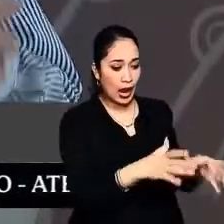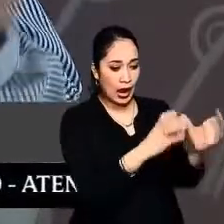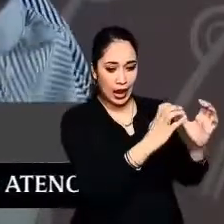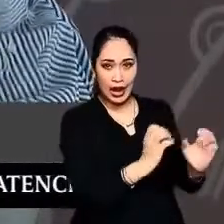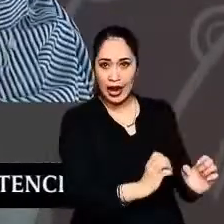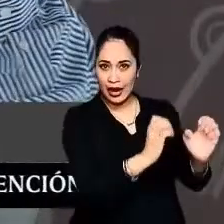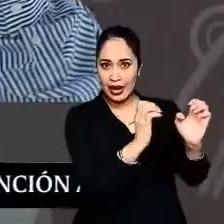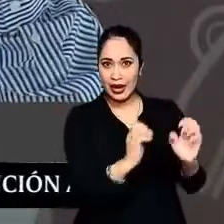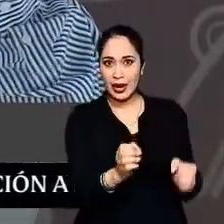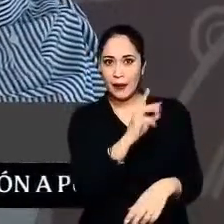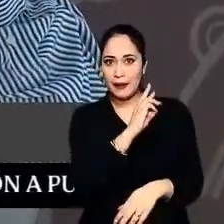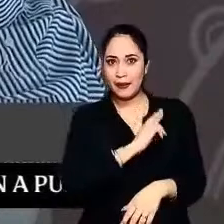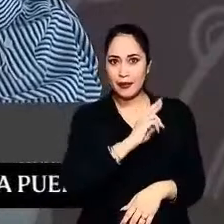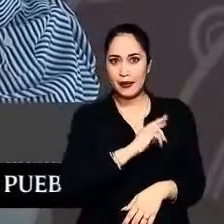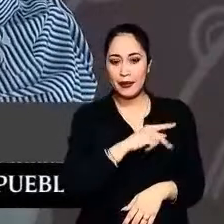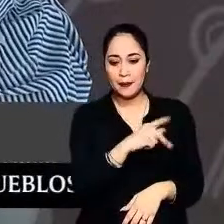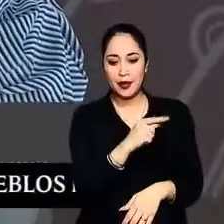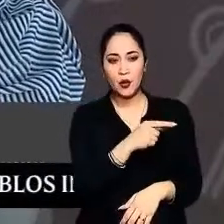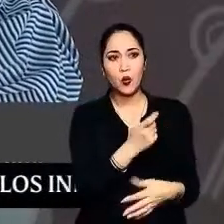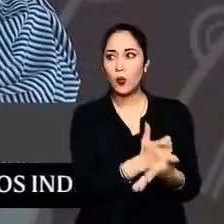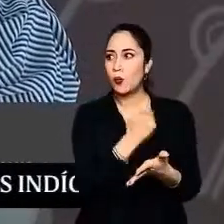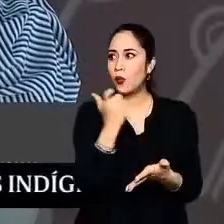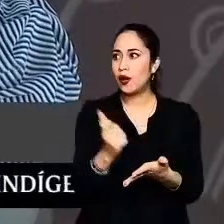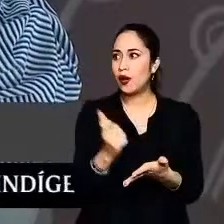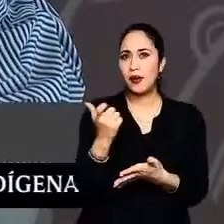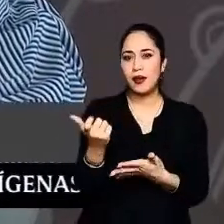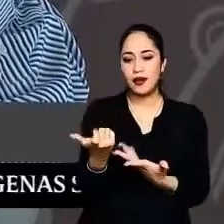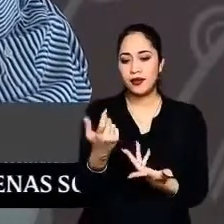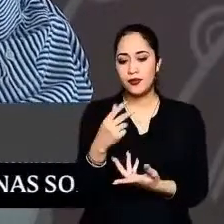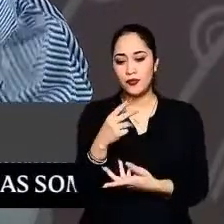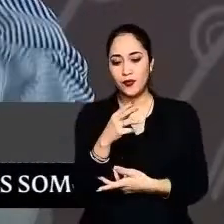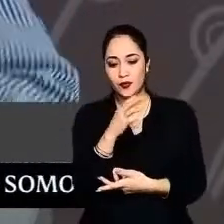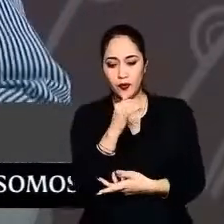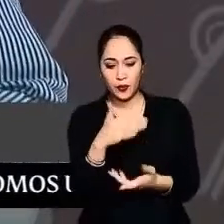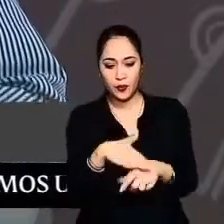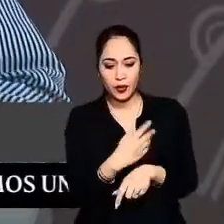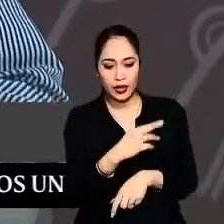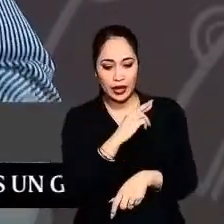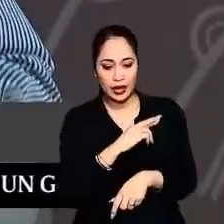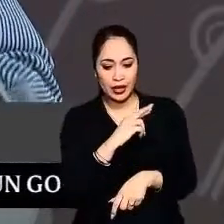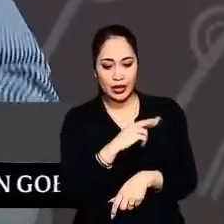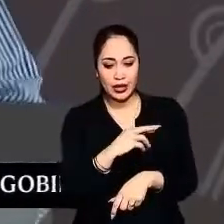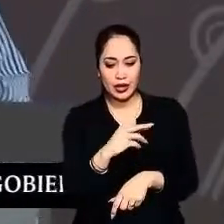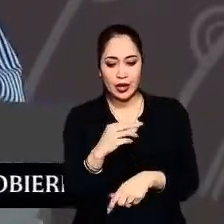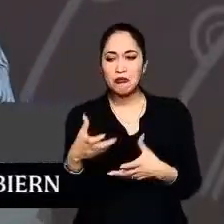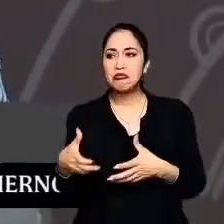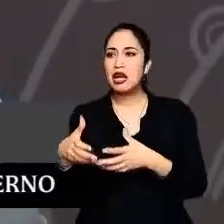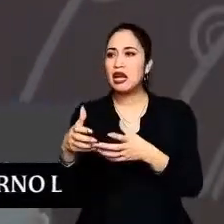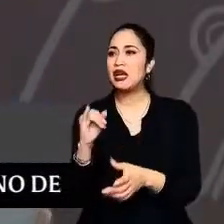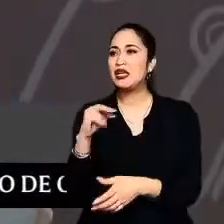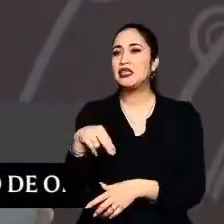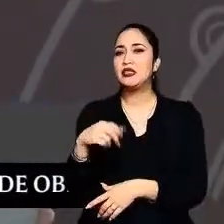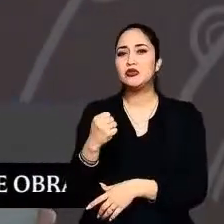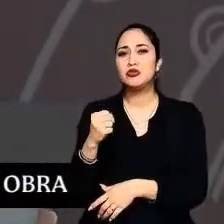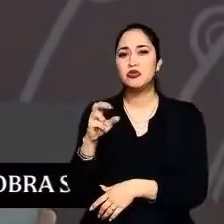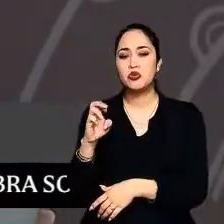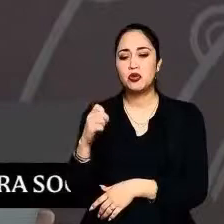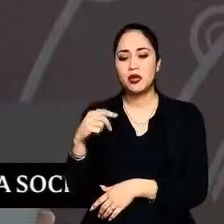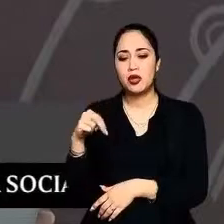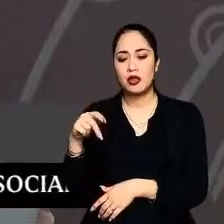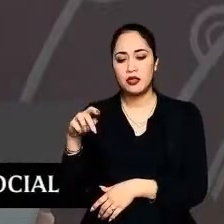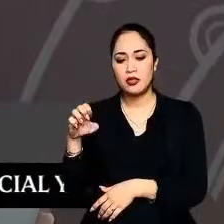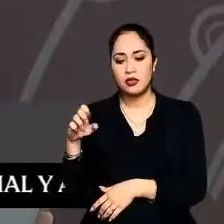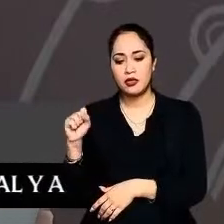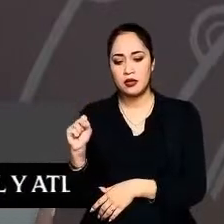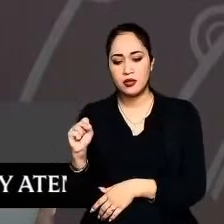México en el centro de un edificio. Bueno, yo caminaba por la Insurgente de un edificio en una esquina que casi te